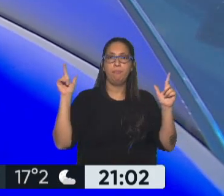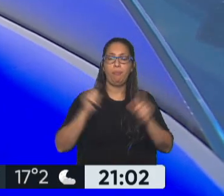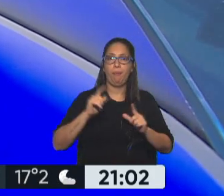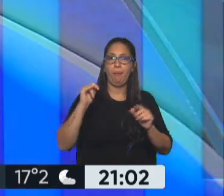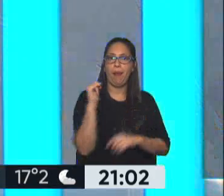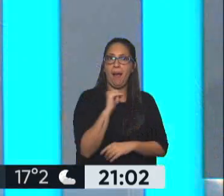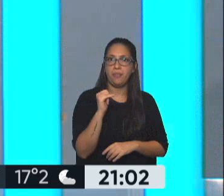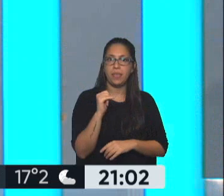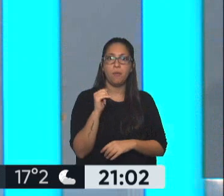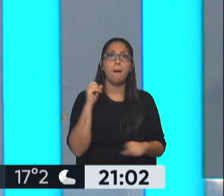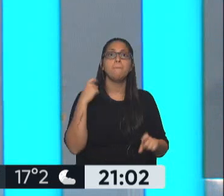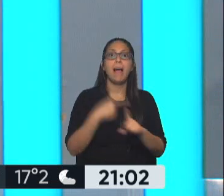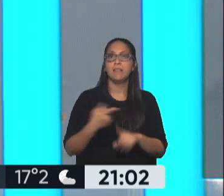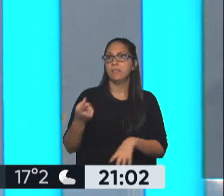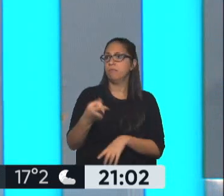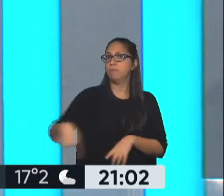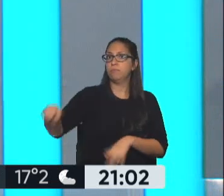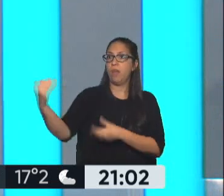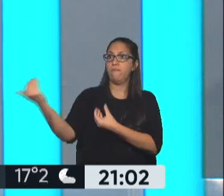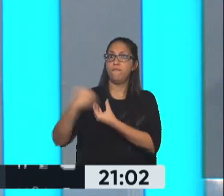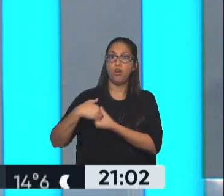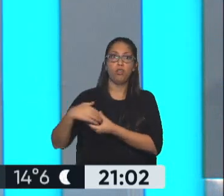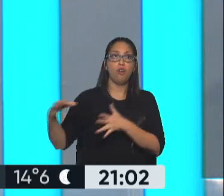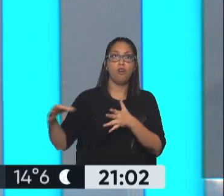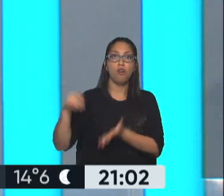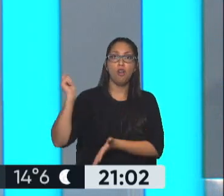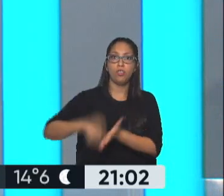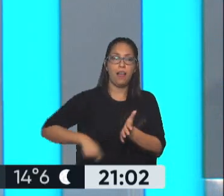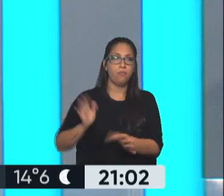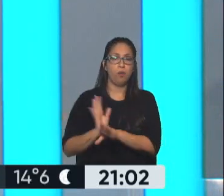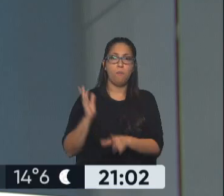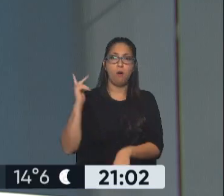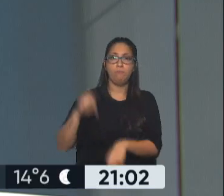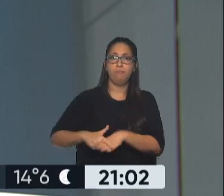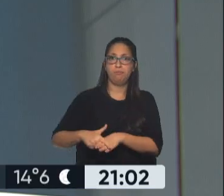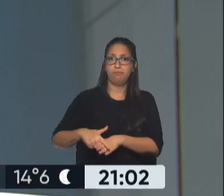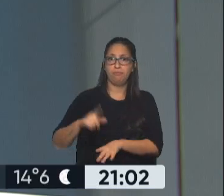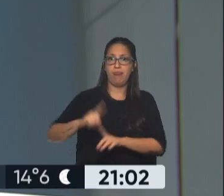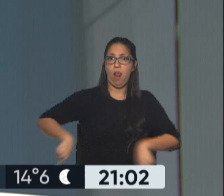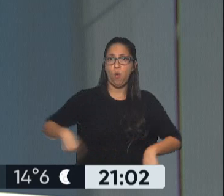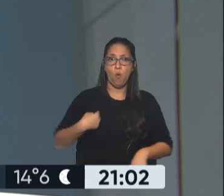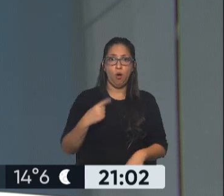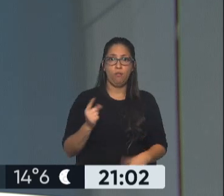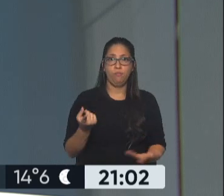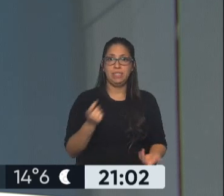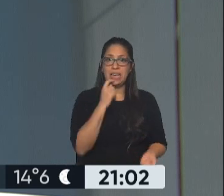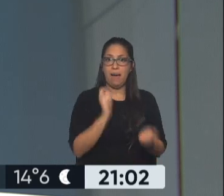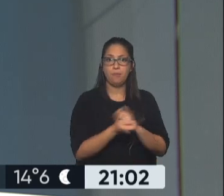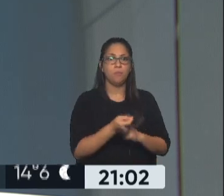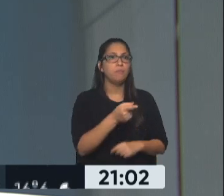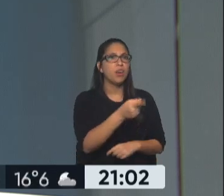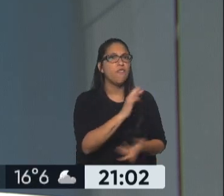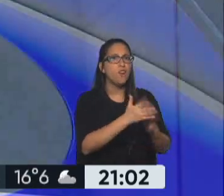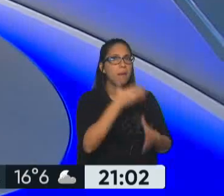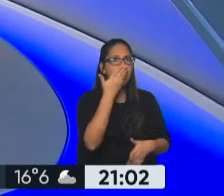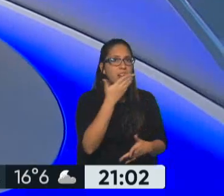el contrato social que establecí en primer momento. ¿Pero hay resultados a nivel internacional con este discurso que él viene llevando? Bueno,